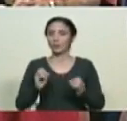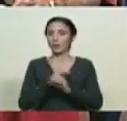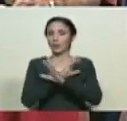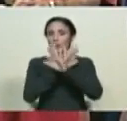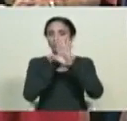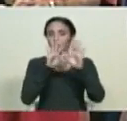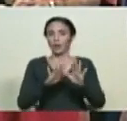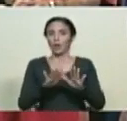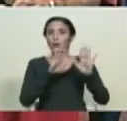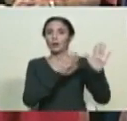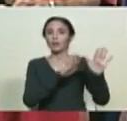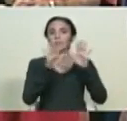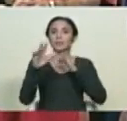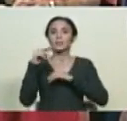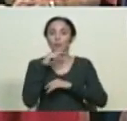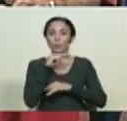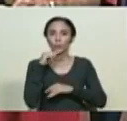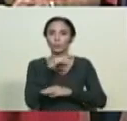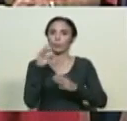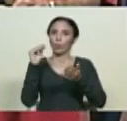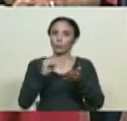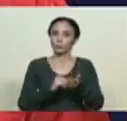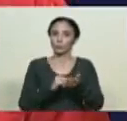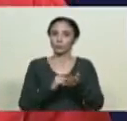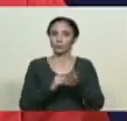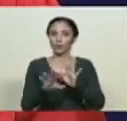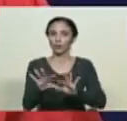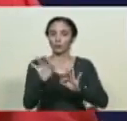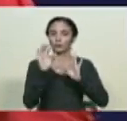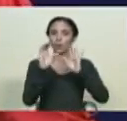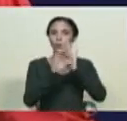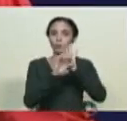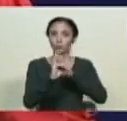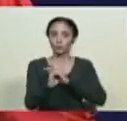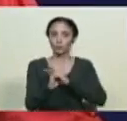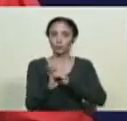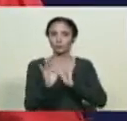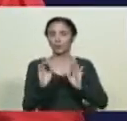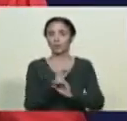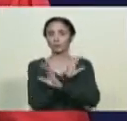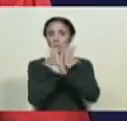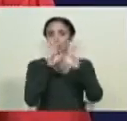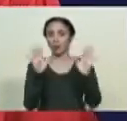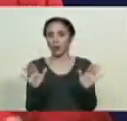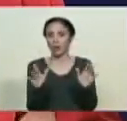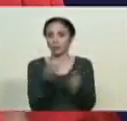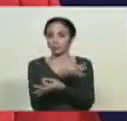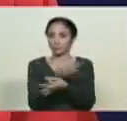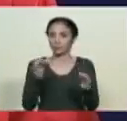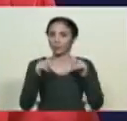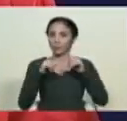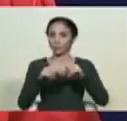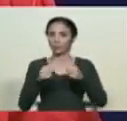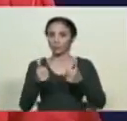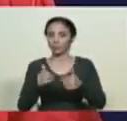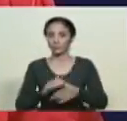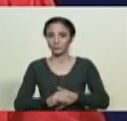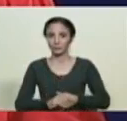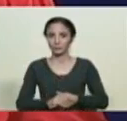esplendorosa el 15 de octubre. Muy esplendorosa, contundente, firme,